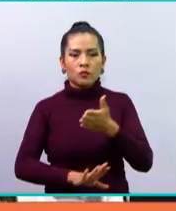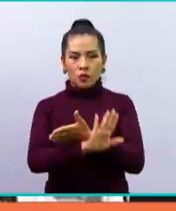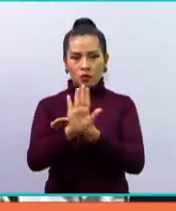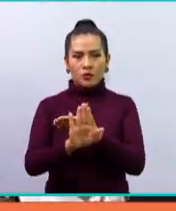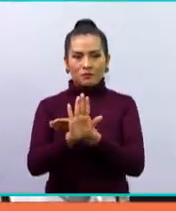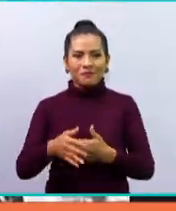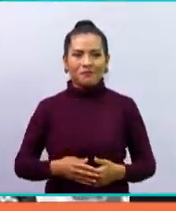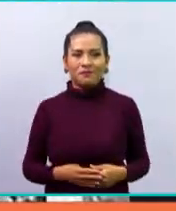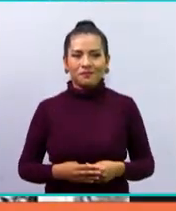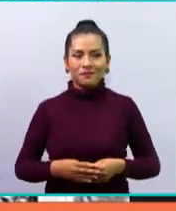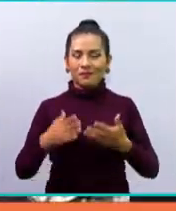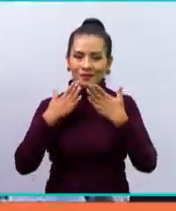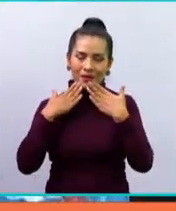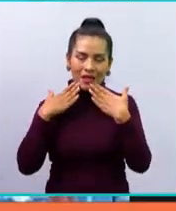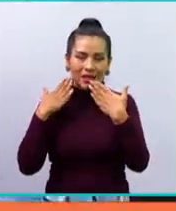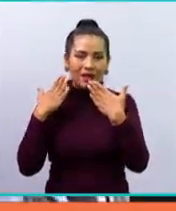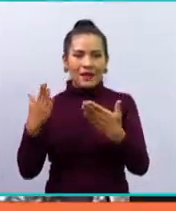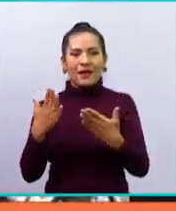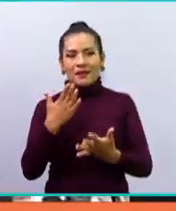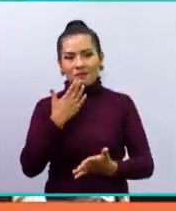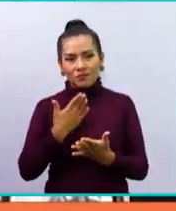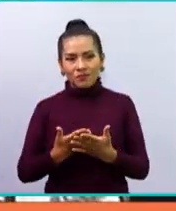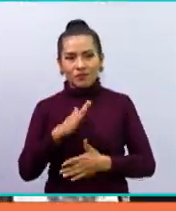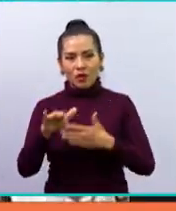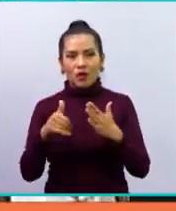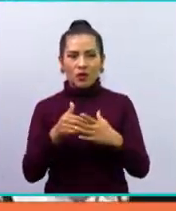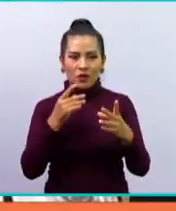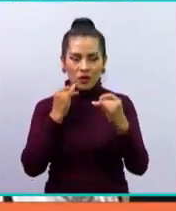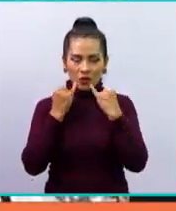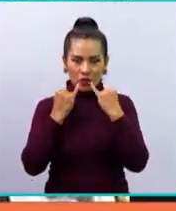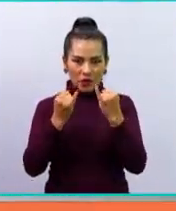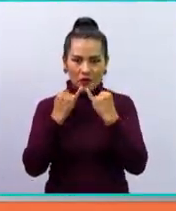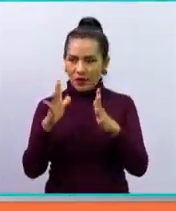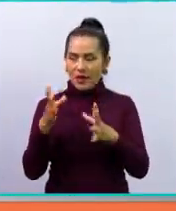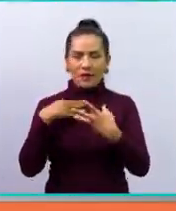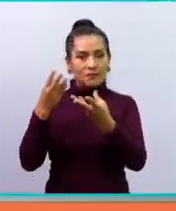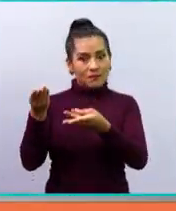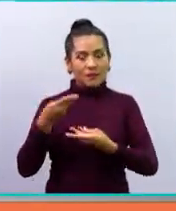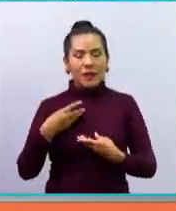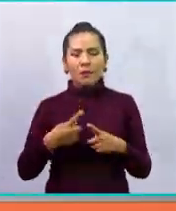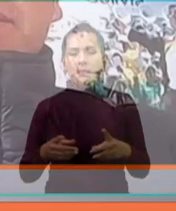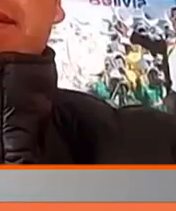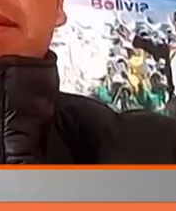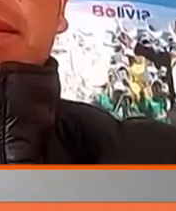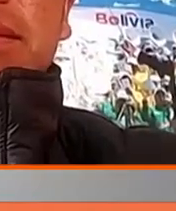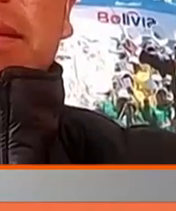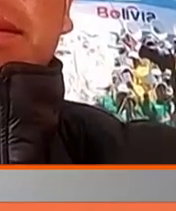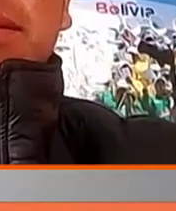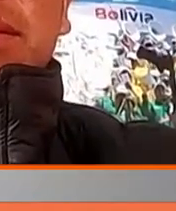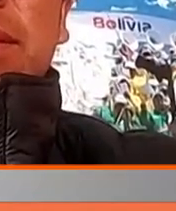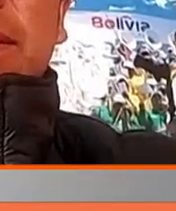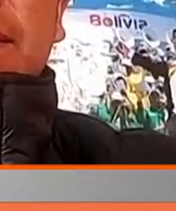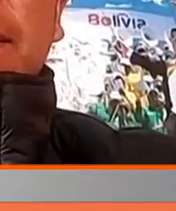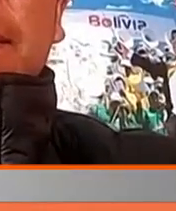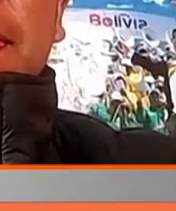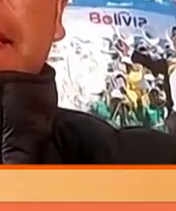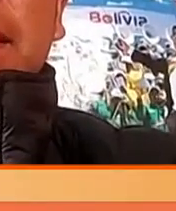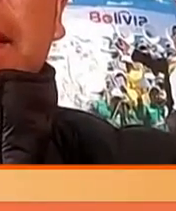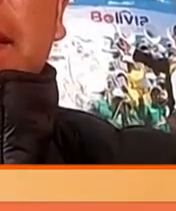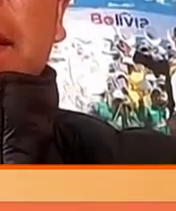Perfecto, Franklin. Muchísimas gracias por toda la información que nos estás pudiendo brindar. Yo quisiera preguntarte ahora, ¿dónde será el lugar